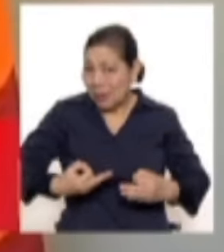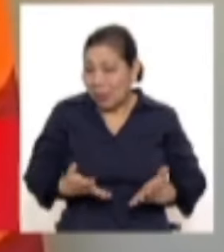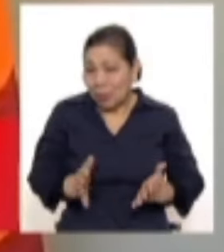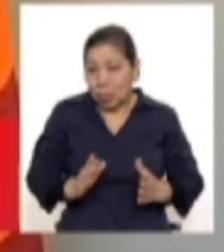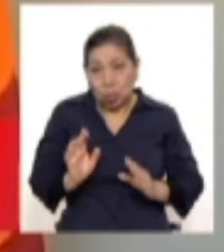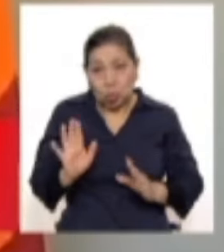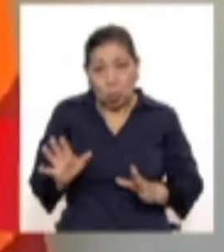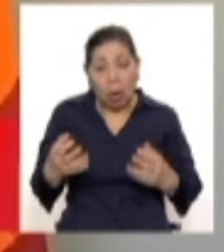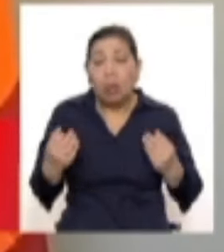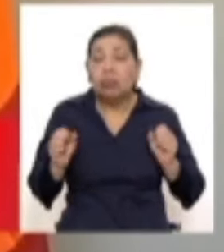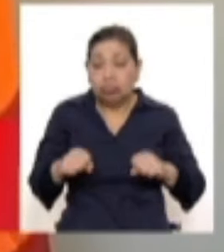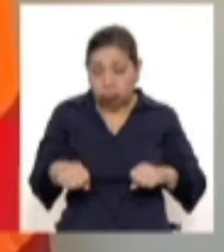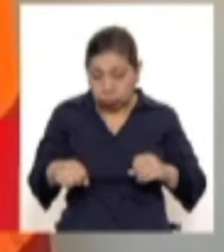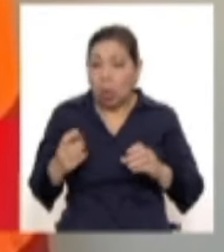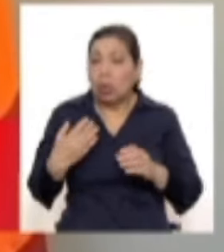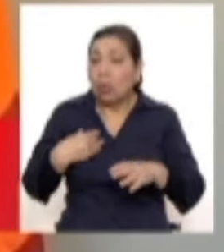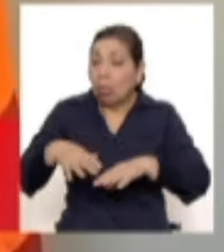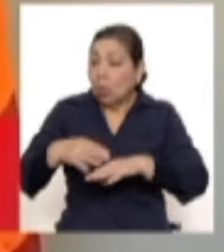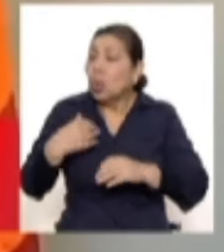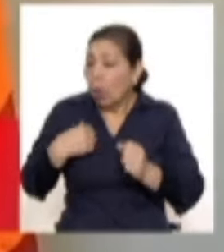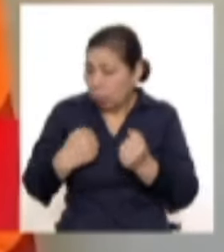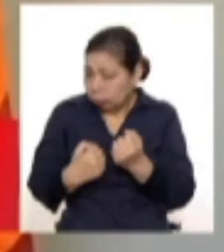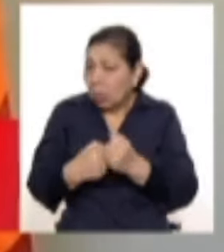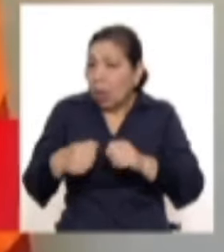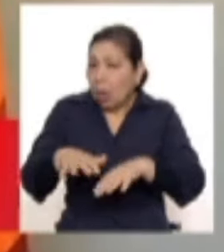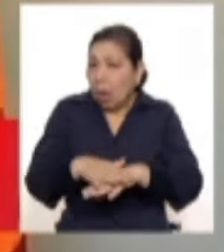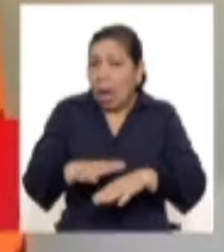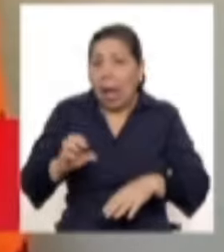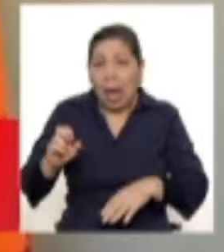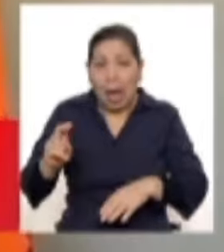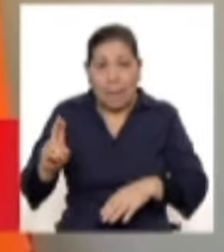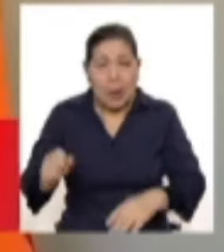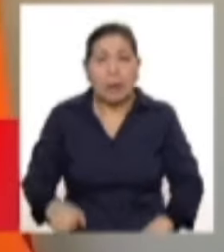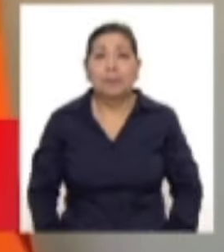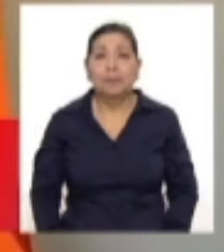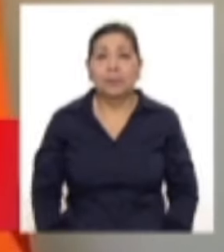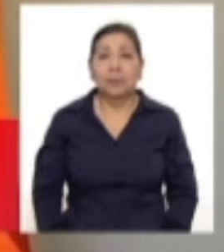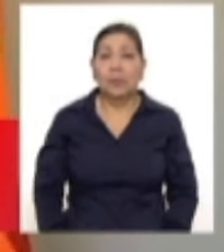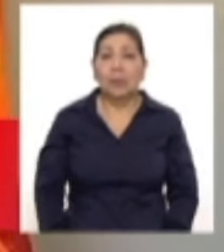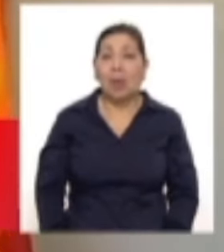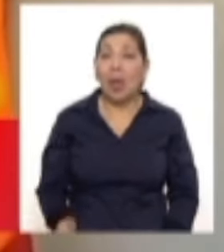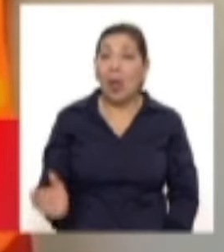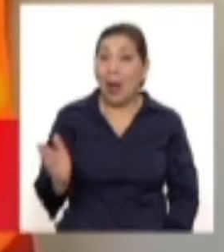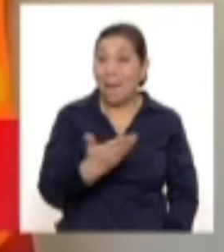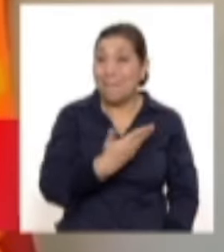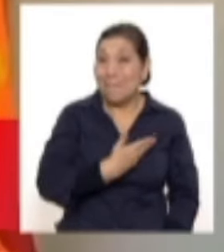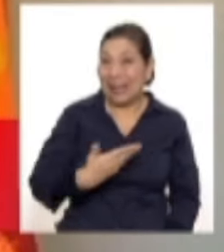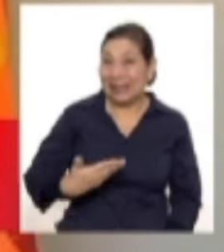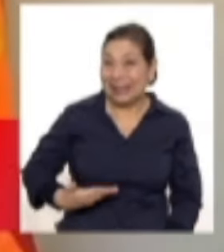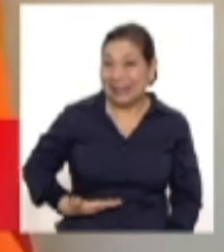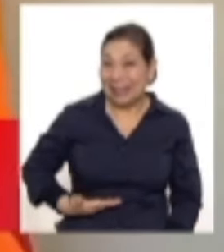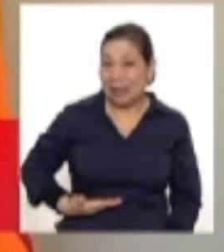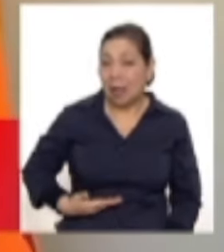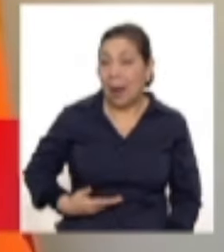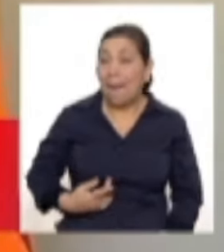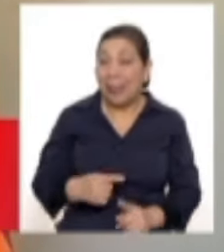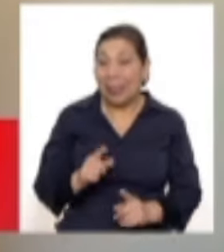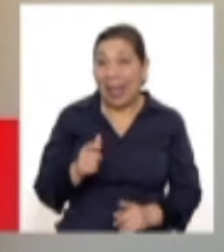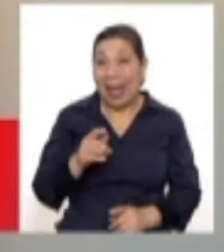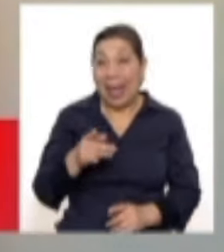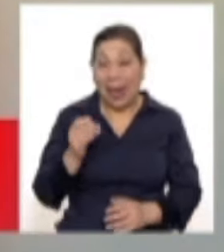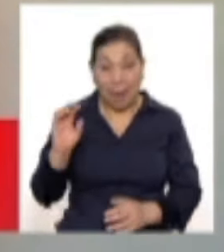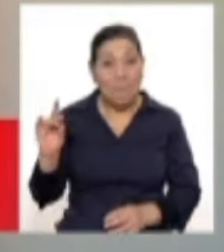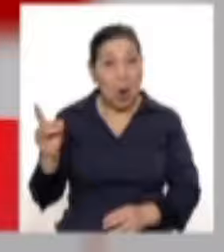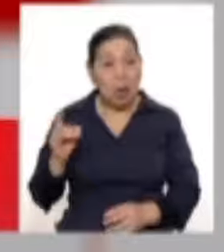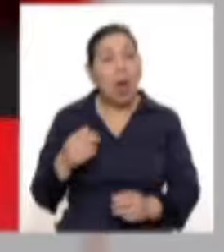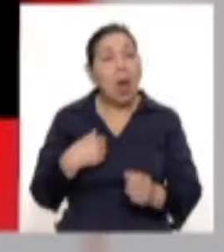que su despacho formará parte del proceso judicial contra Morales y el presidente Luis Arce pidió que se declare en reserva para proteger a